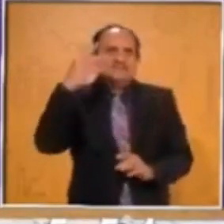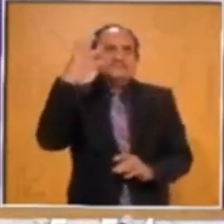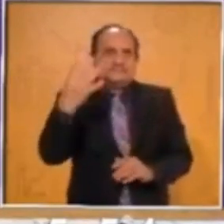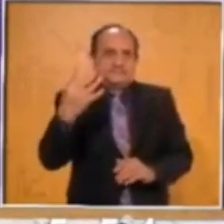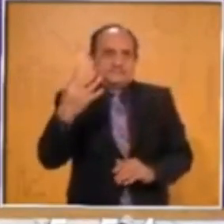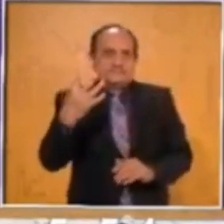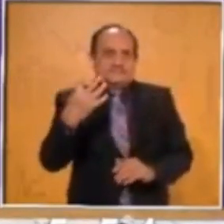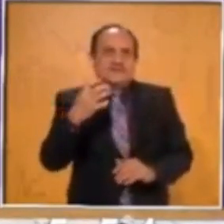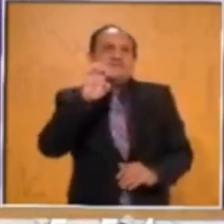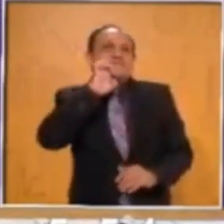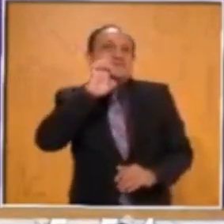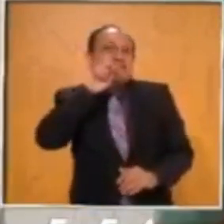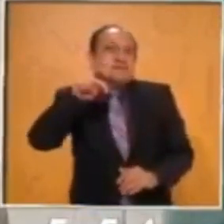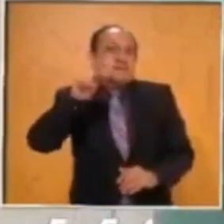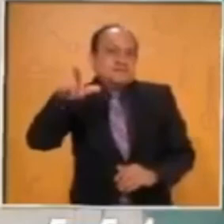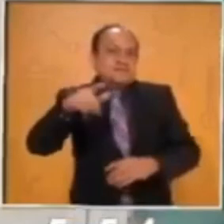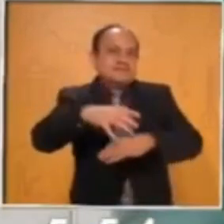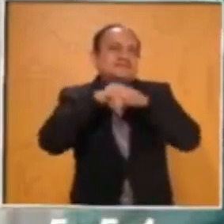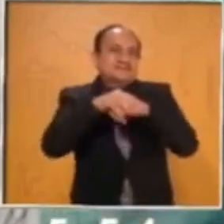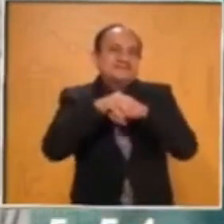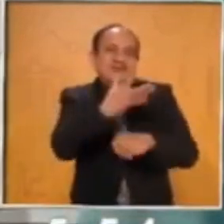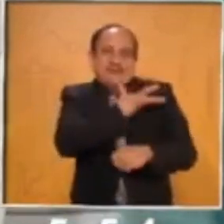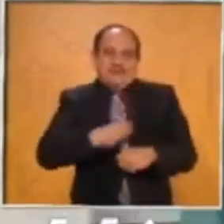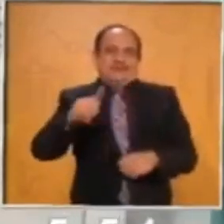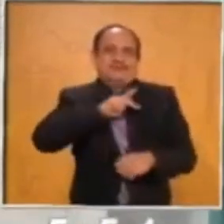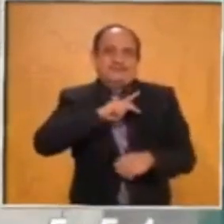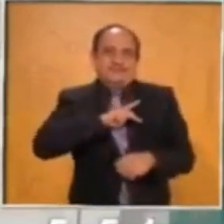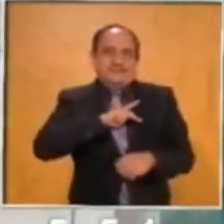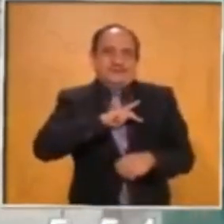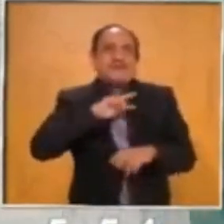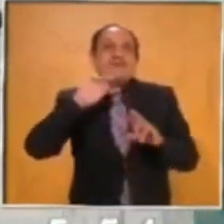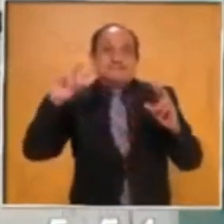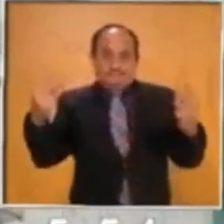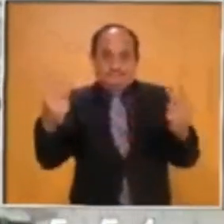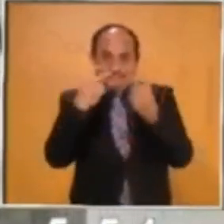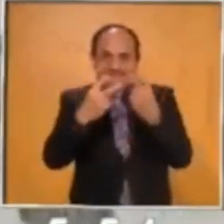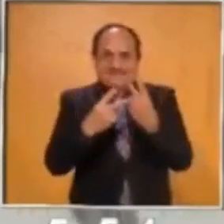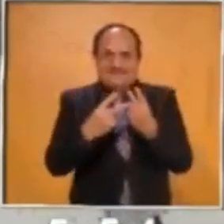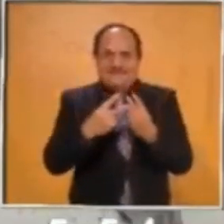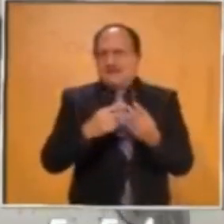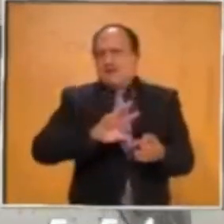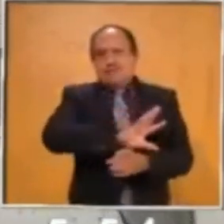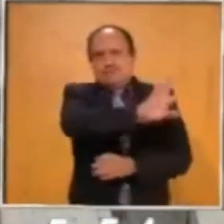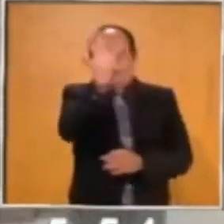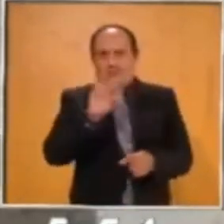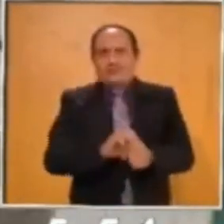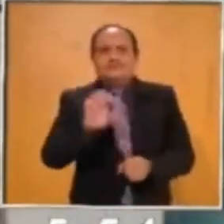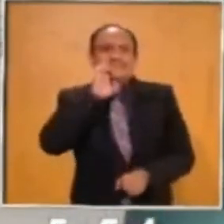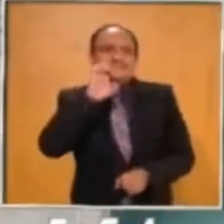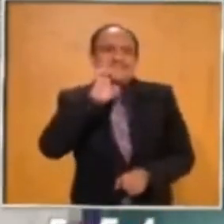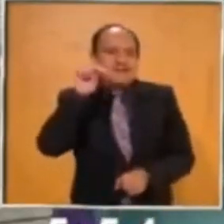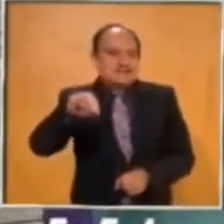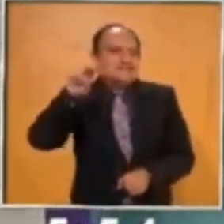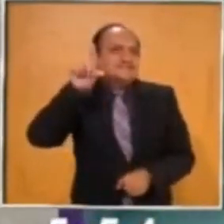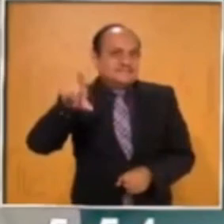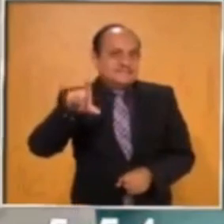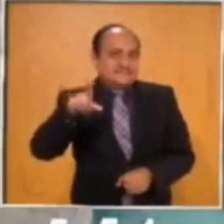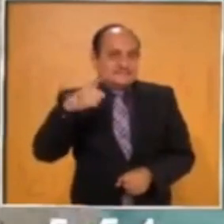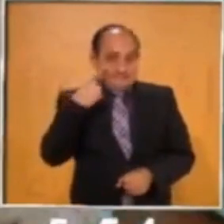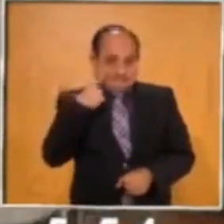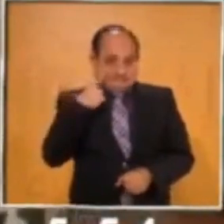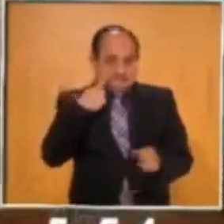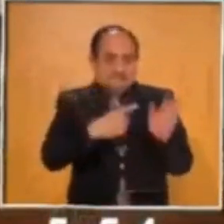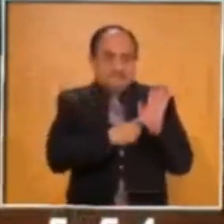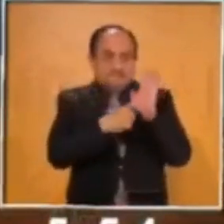De Escobedo, Nuevo León. Un saludo a mis hijos que de seguro me están viendo y a todo Escobedo, Nuevo León. Muy bien, ¿se fijan? Aquí